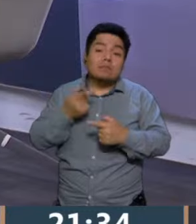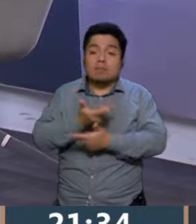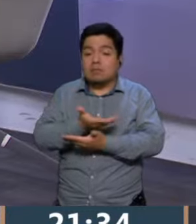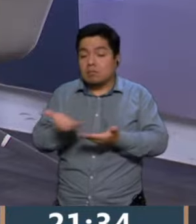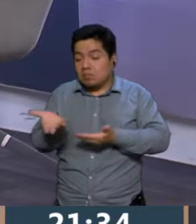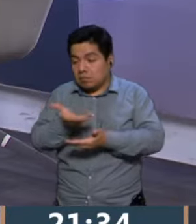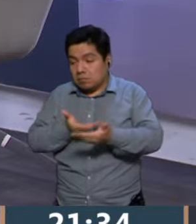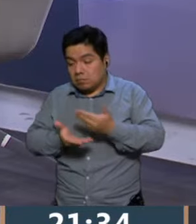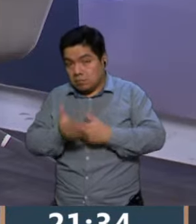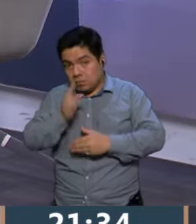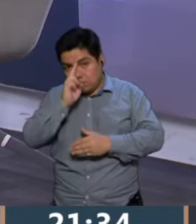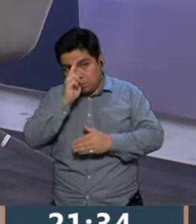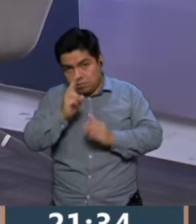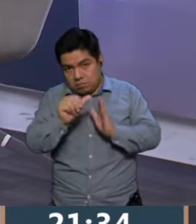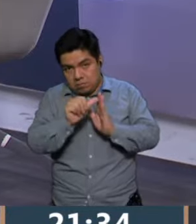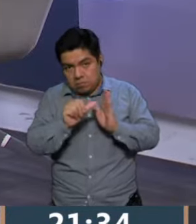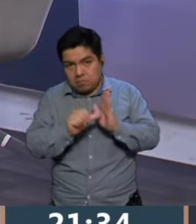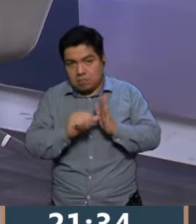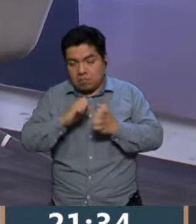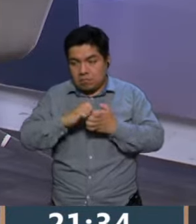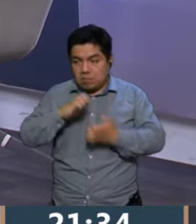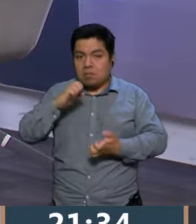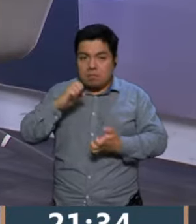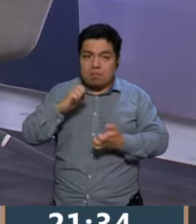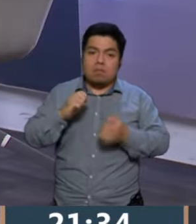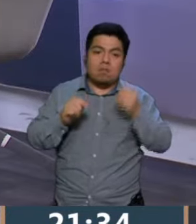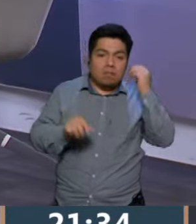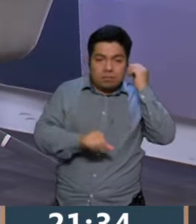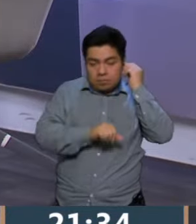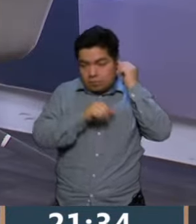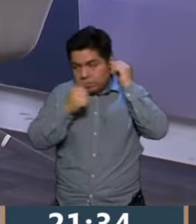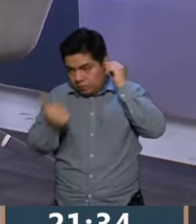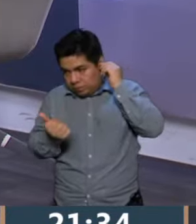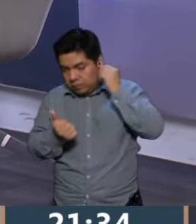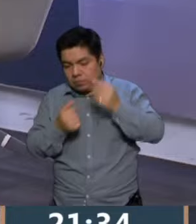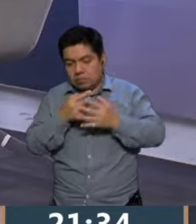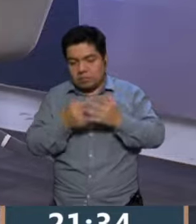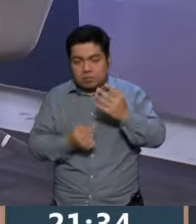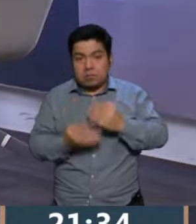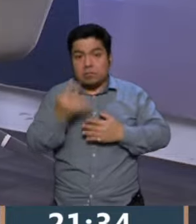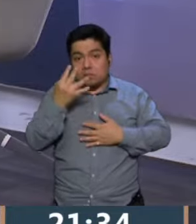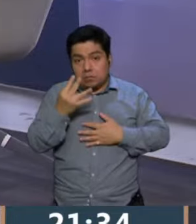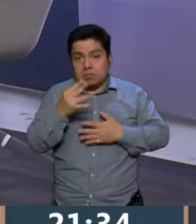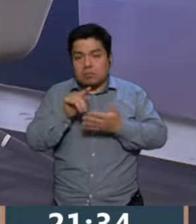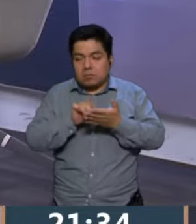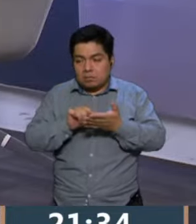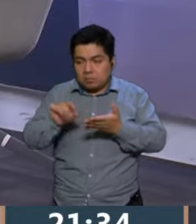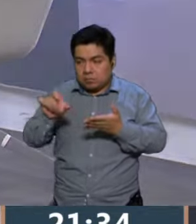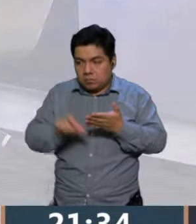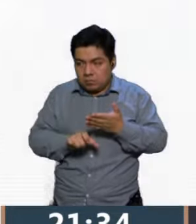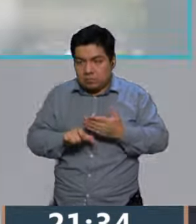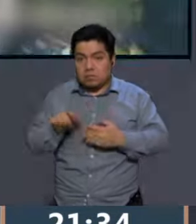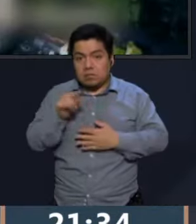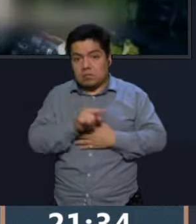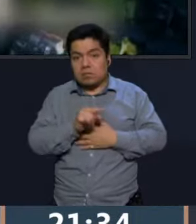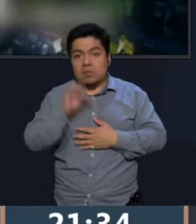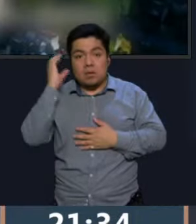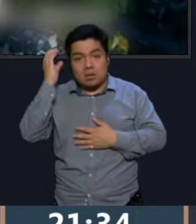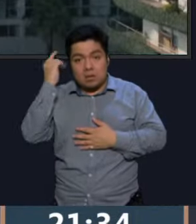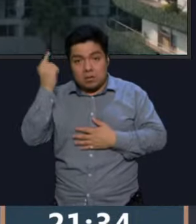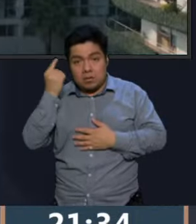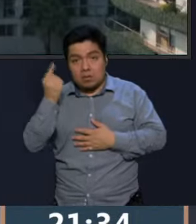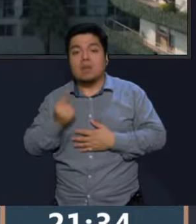tema prohibido por la norma y por la propia Constitución. Luego hubo otras cuatro publicaciones vinculadas a la candidata Brugada, en las